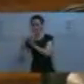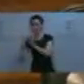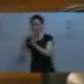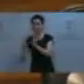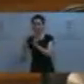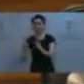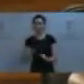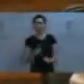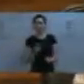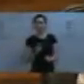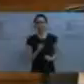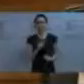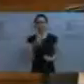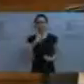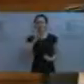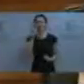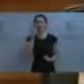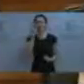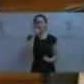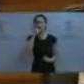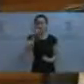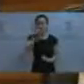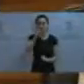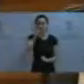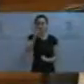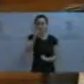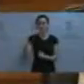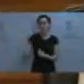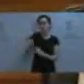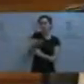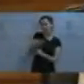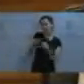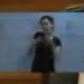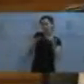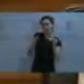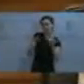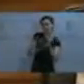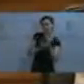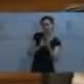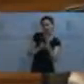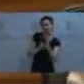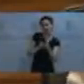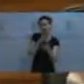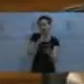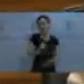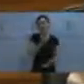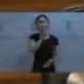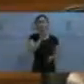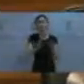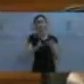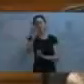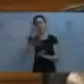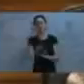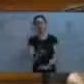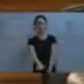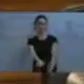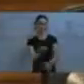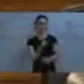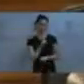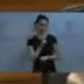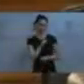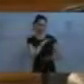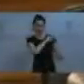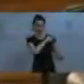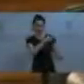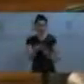estábamos en el podium de los parados de larga duración en España, solo nos superaban Andalucía y Extremadura. 10 años después, y teníamos un 36% de nuestros parados. 10 años